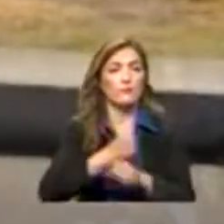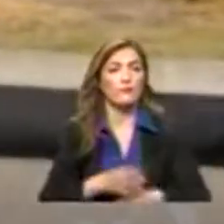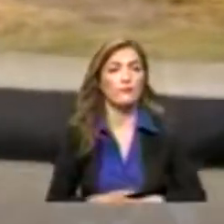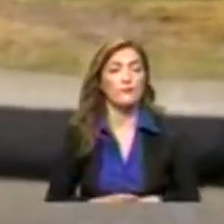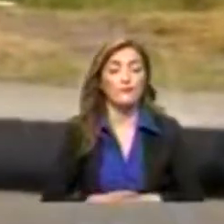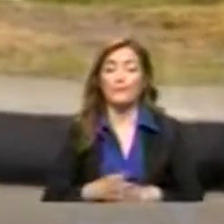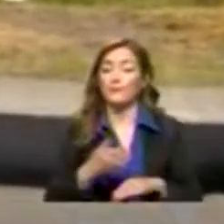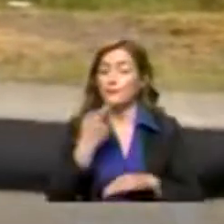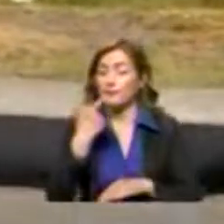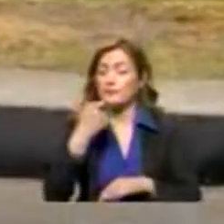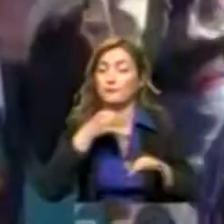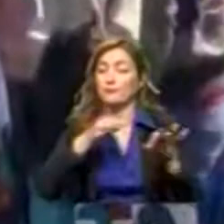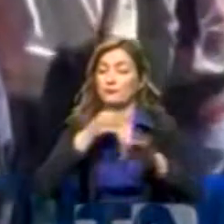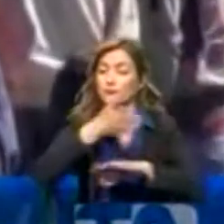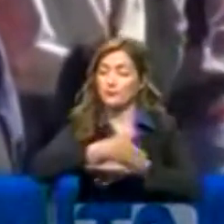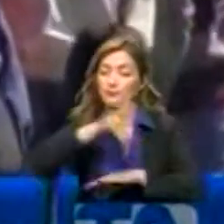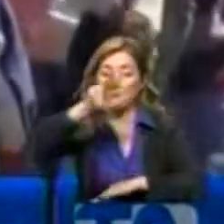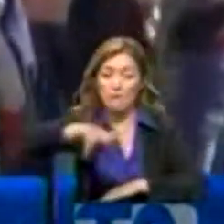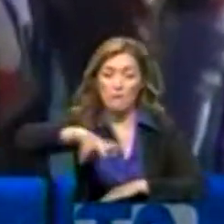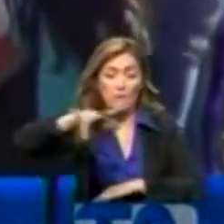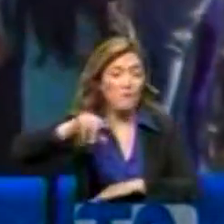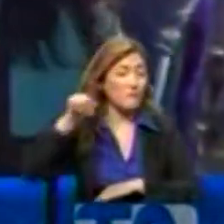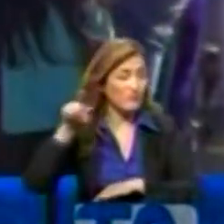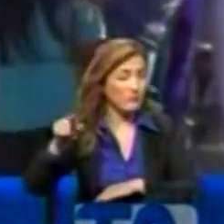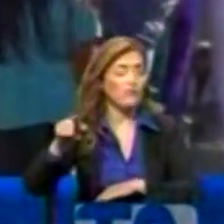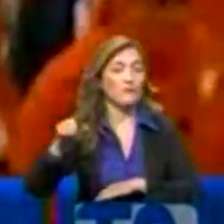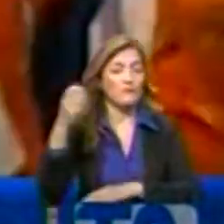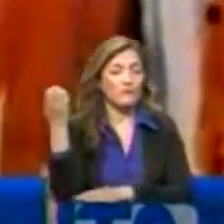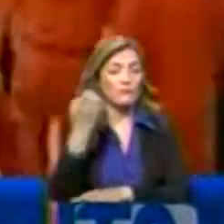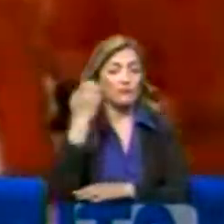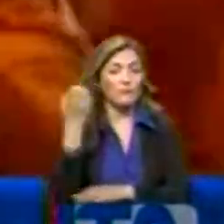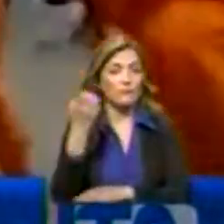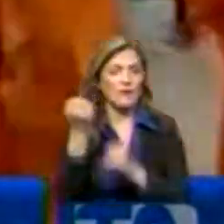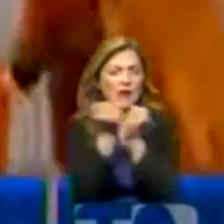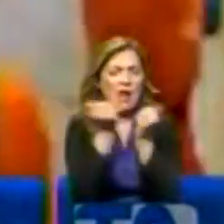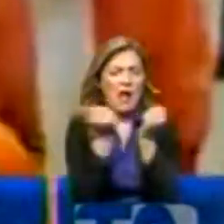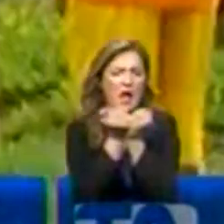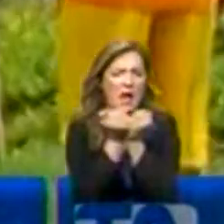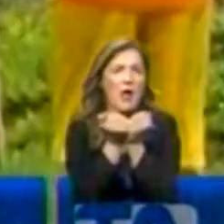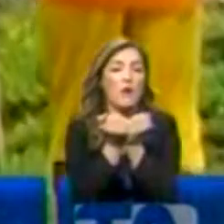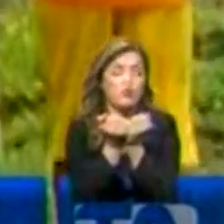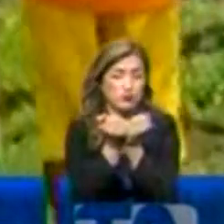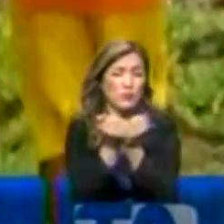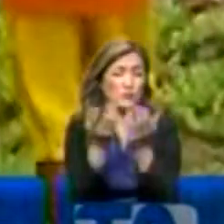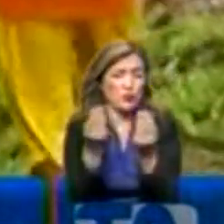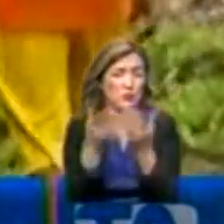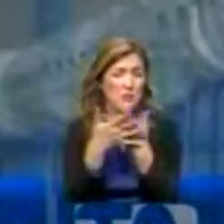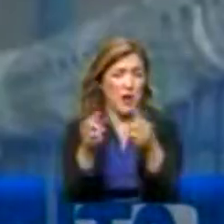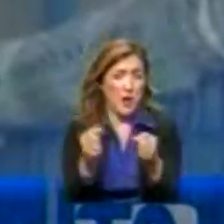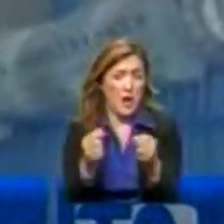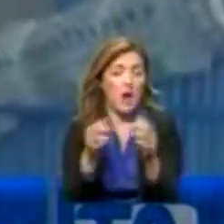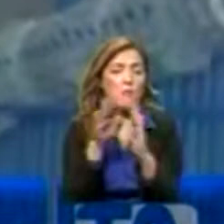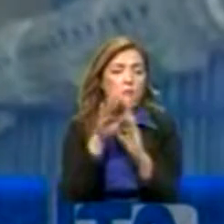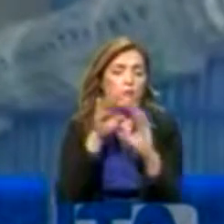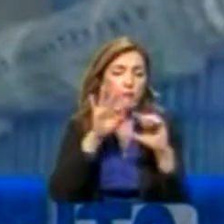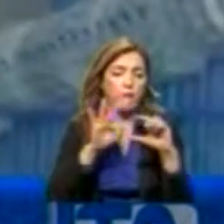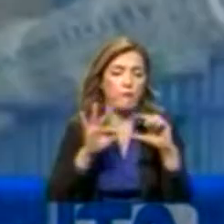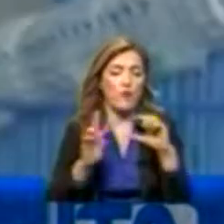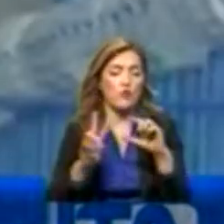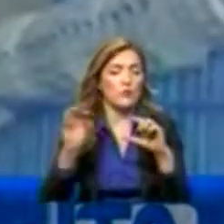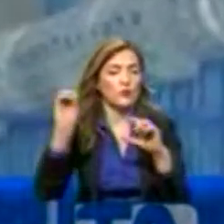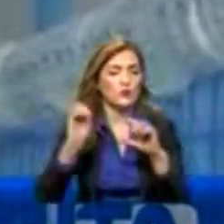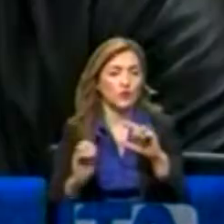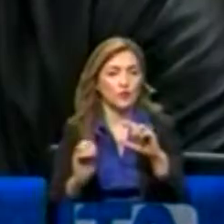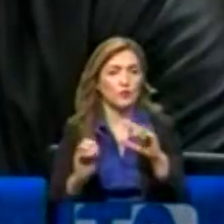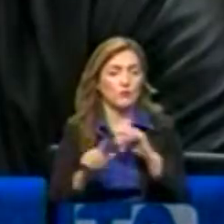Explicaron que luego de los 3 meses del estado de excepción, disminuyó el hacinamiento carcelario en 2% y además reclasificaron a los